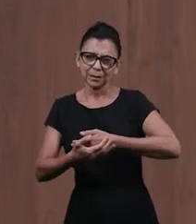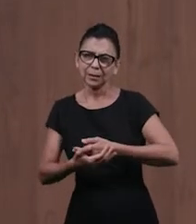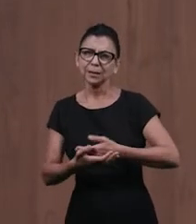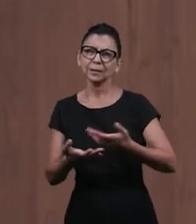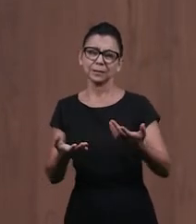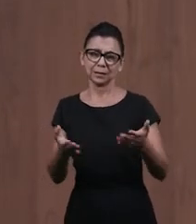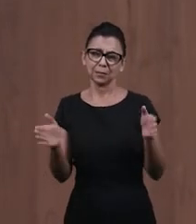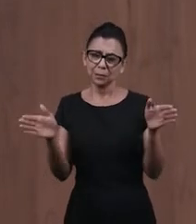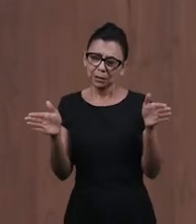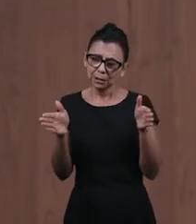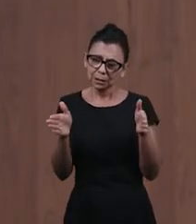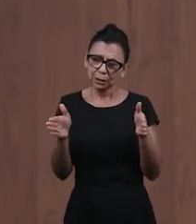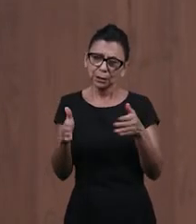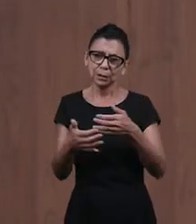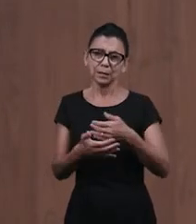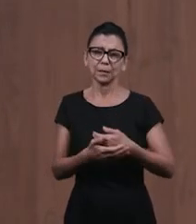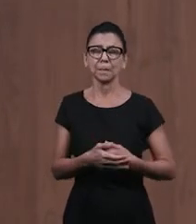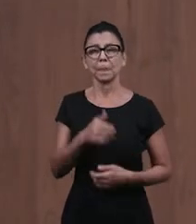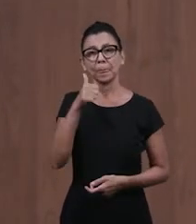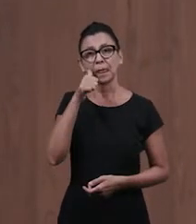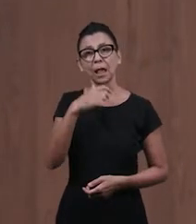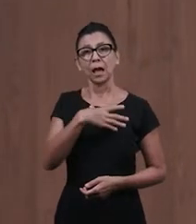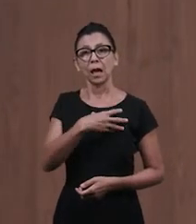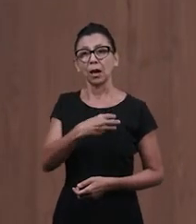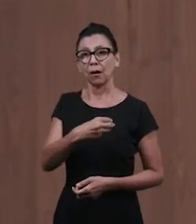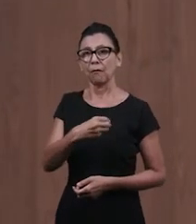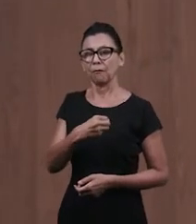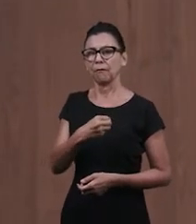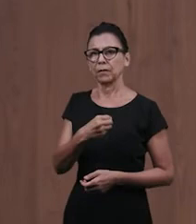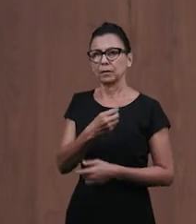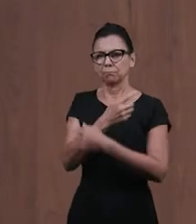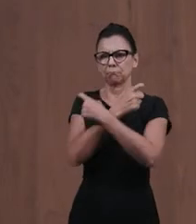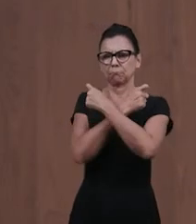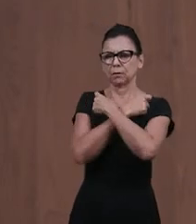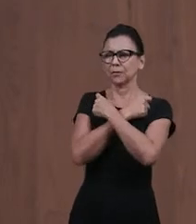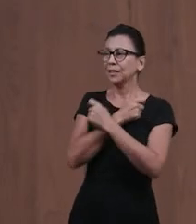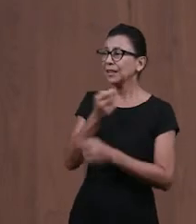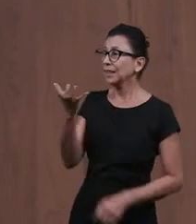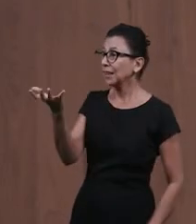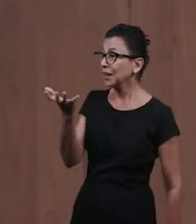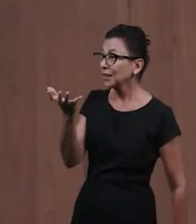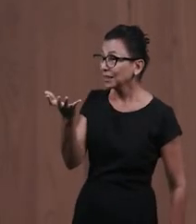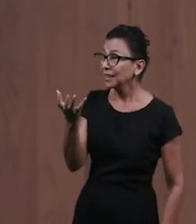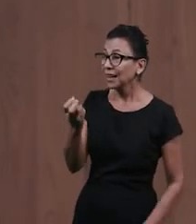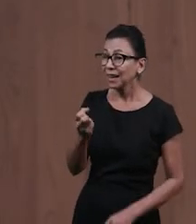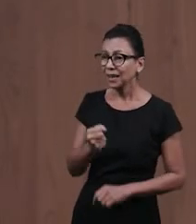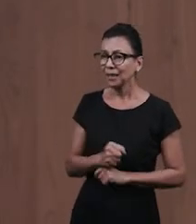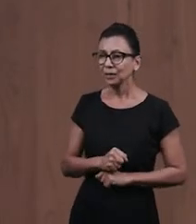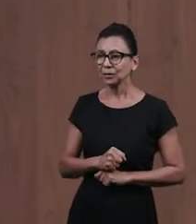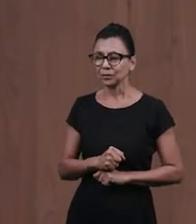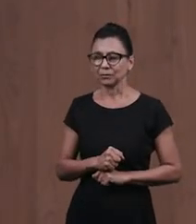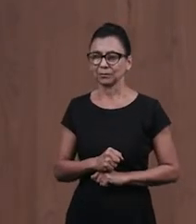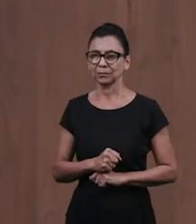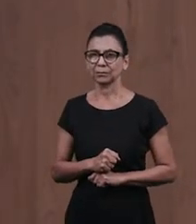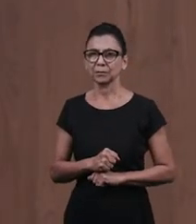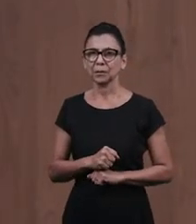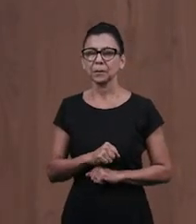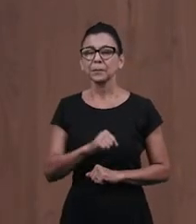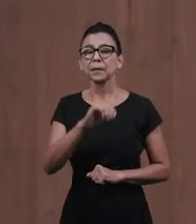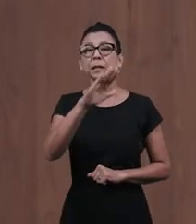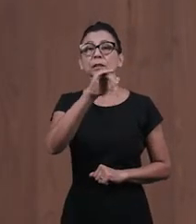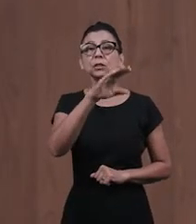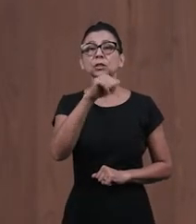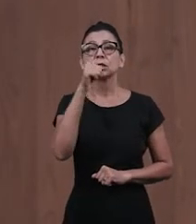es todavía muy pequeño». Ahí la hija de Faraón le dijo: «Ah, sí, trae a alguien para que cuiden de este